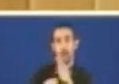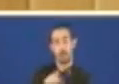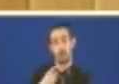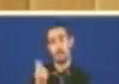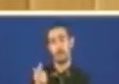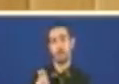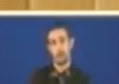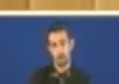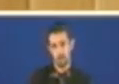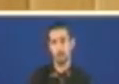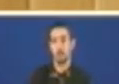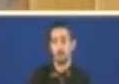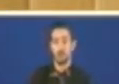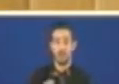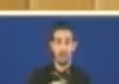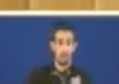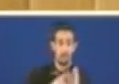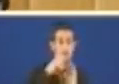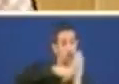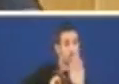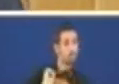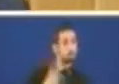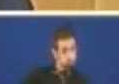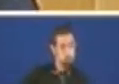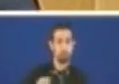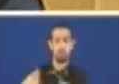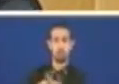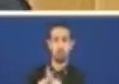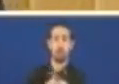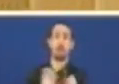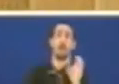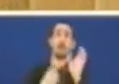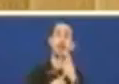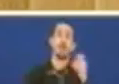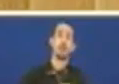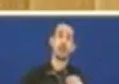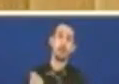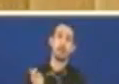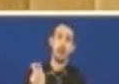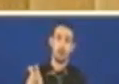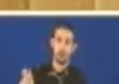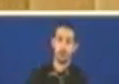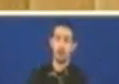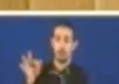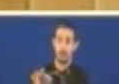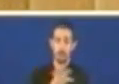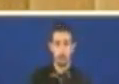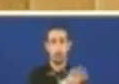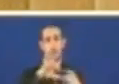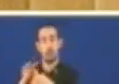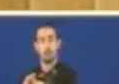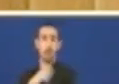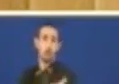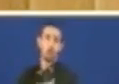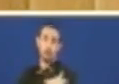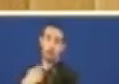Financeiras. Esta directiva, incorporada á Lei do Mercado de Valores e apoderando para aplicala á Comisión do Mercado